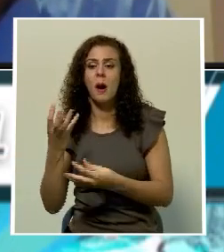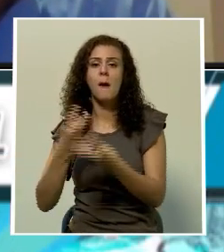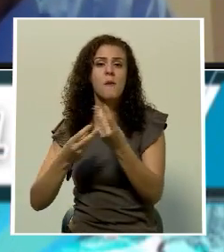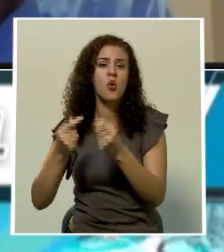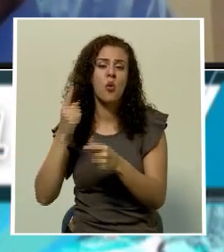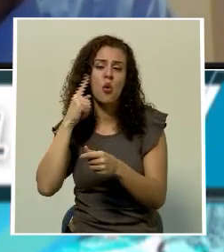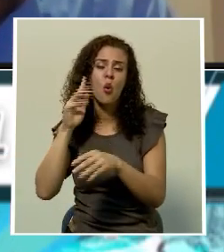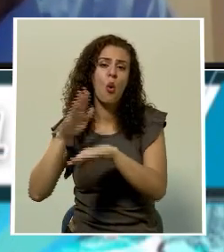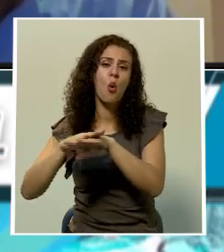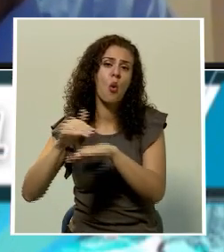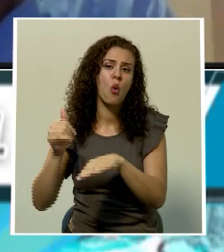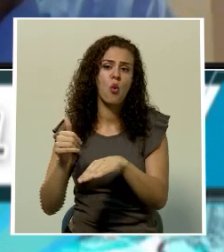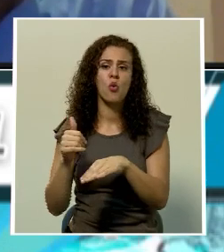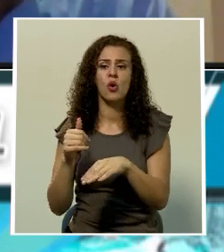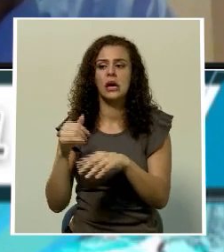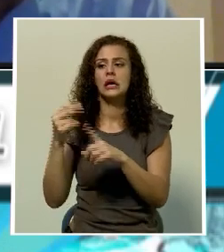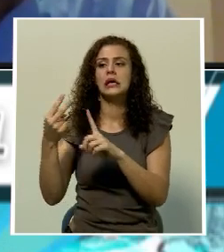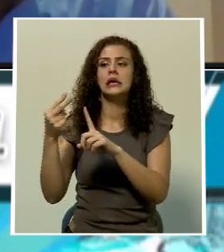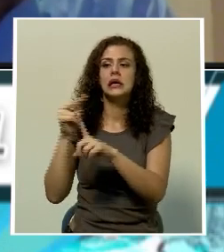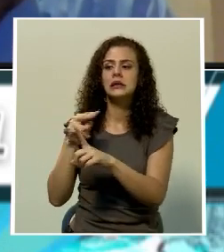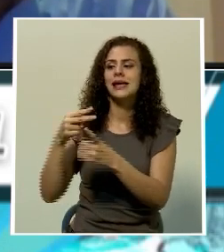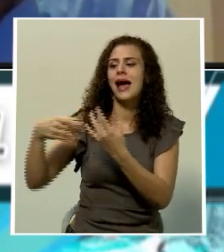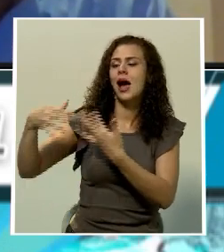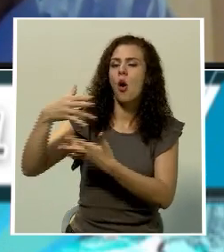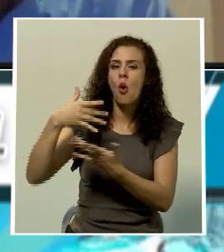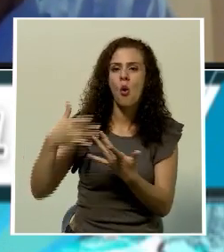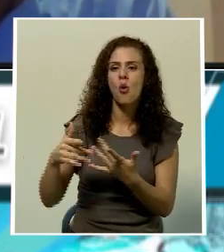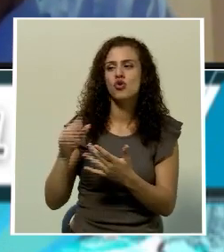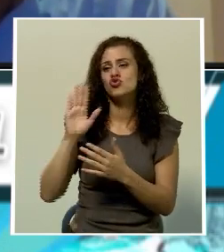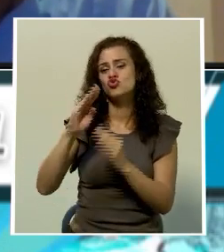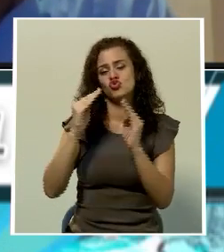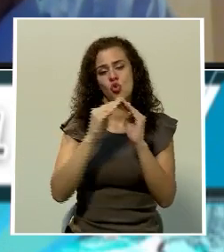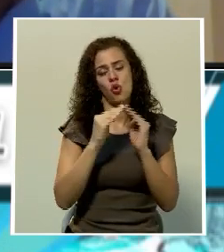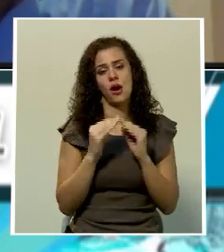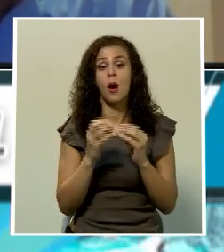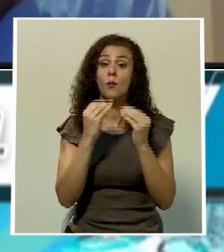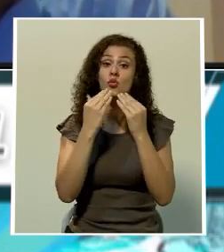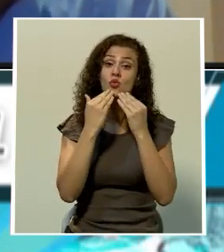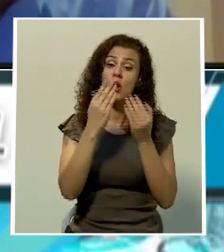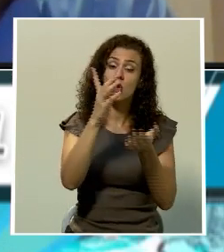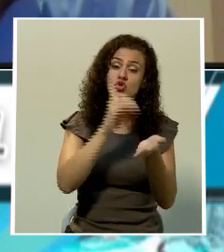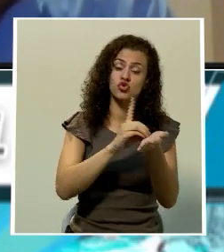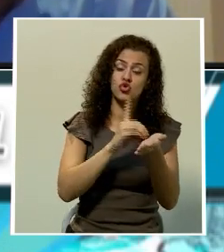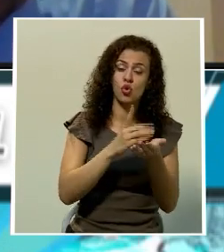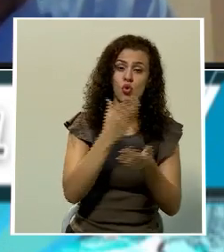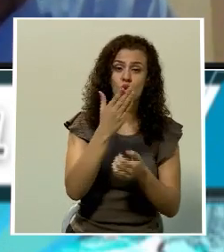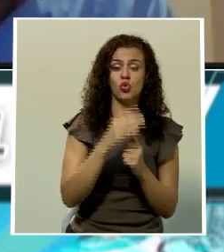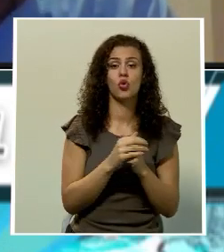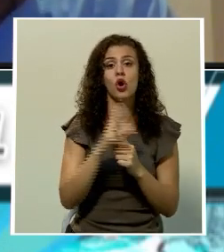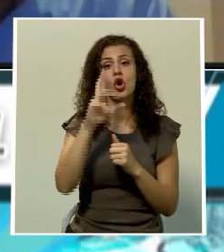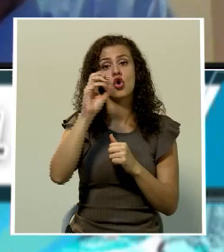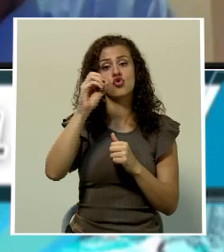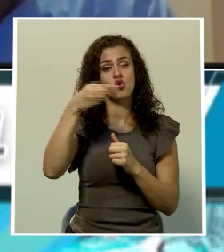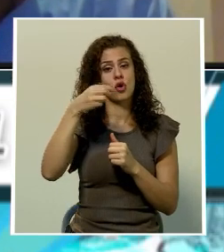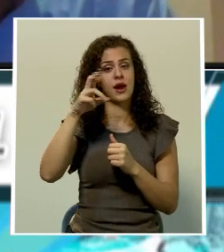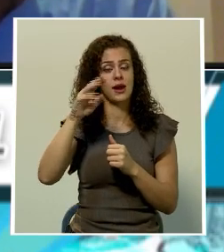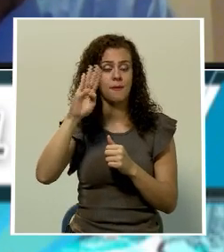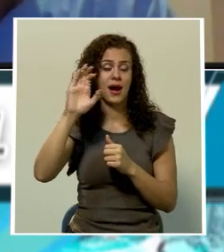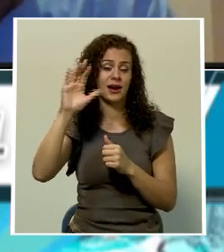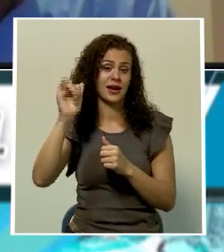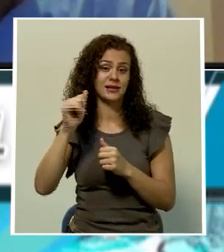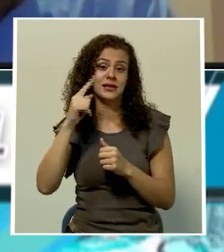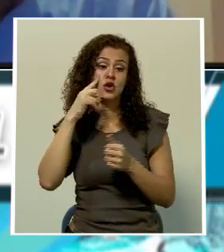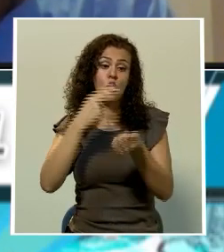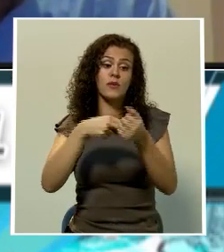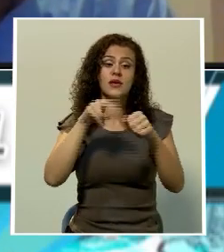producto del trasiego, de la convivencia en sus hogares. Muchísimas gracias al doctor Roger Vargas del